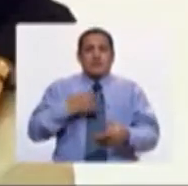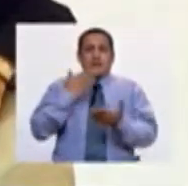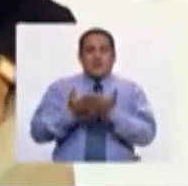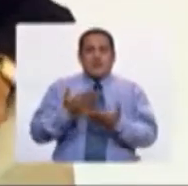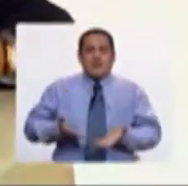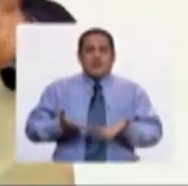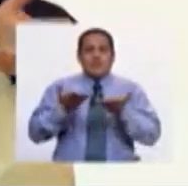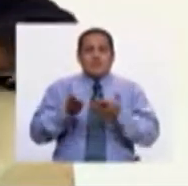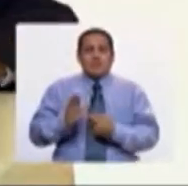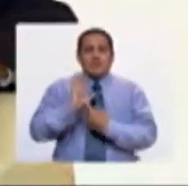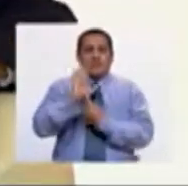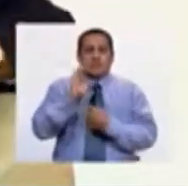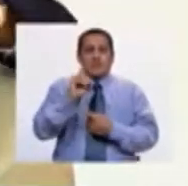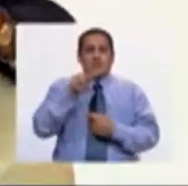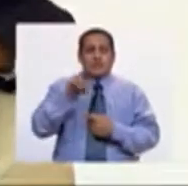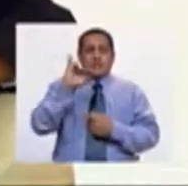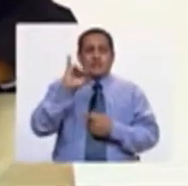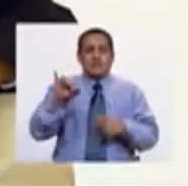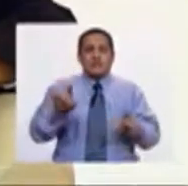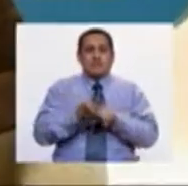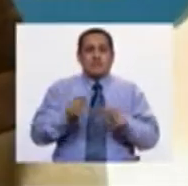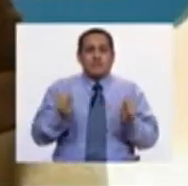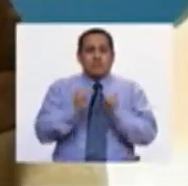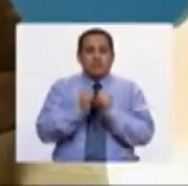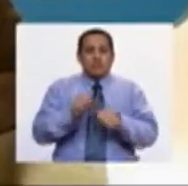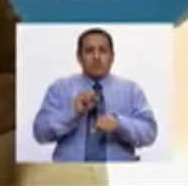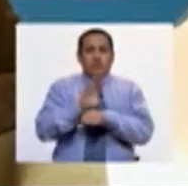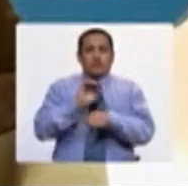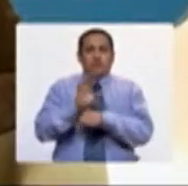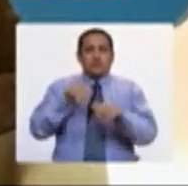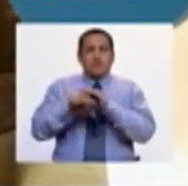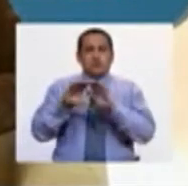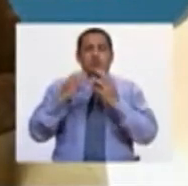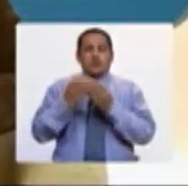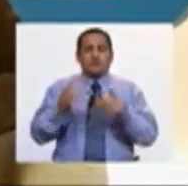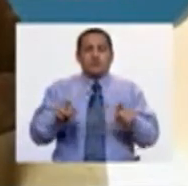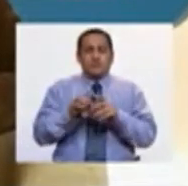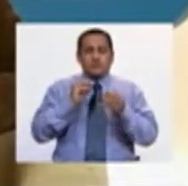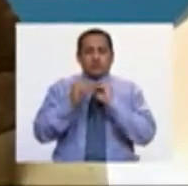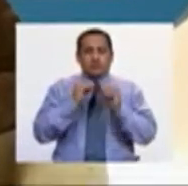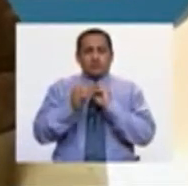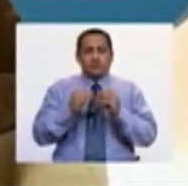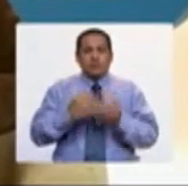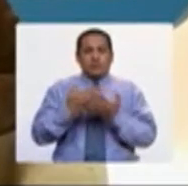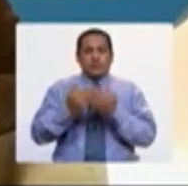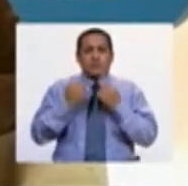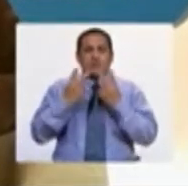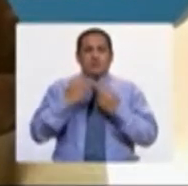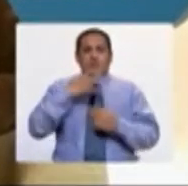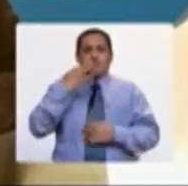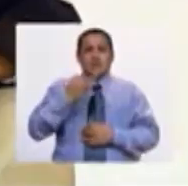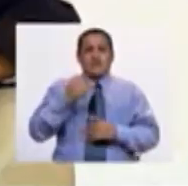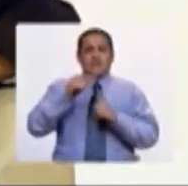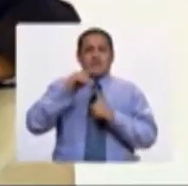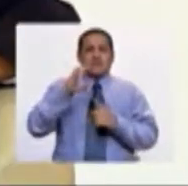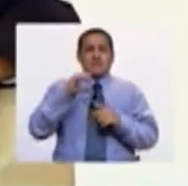a la entrega, presentación del DNI que nos permite hacer... ¿Y este punto se ha ser exhortado al Congreso de la República se afine o se norme, no? Sí, en